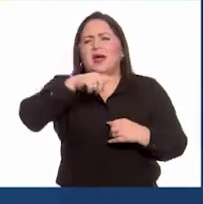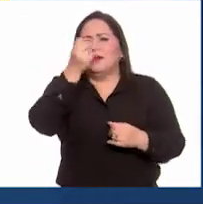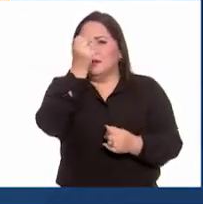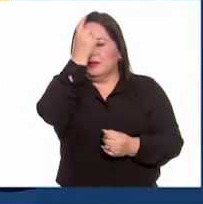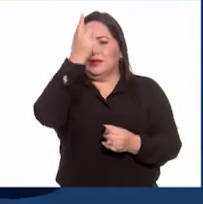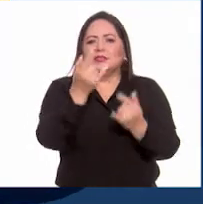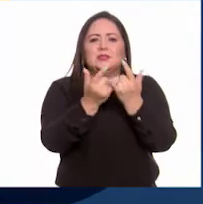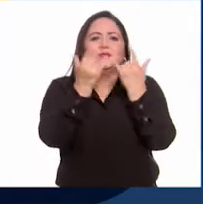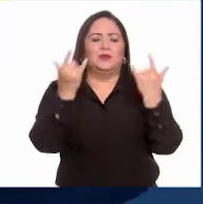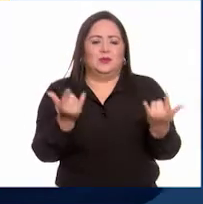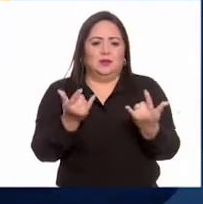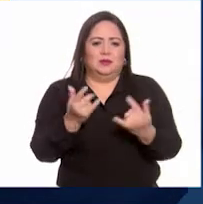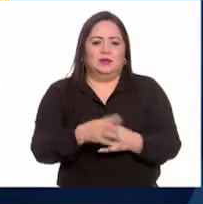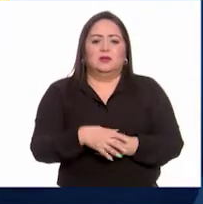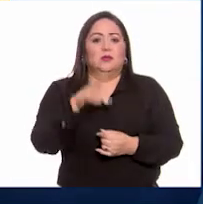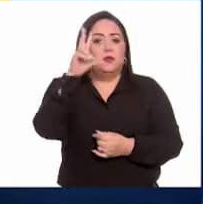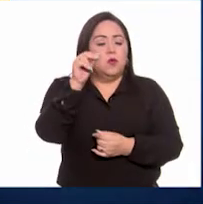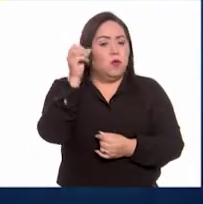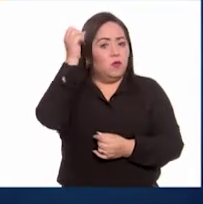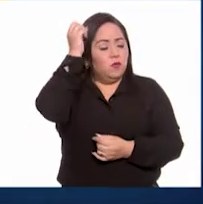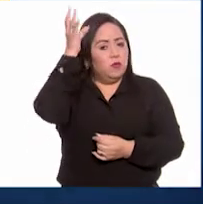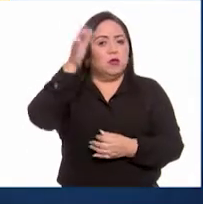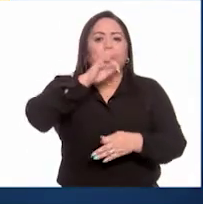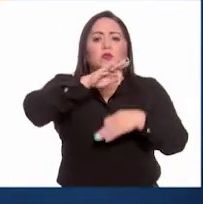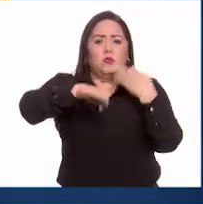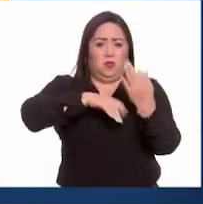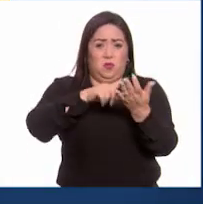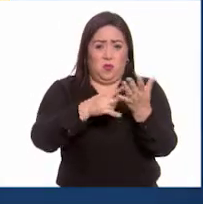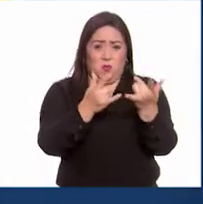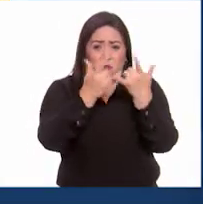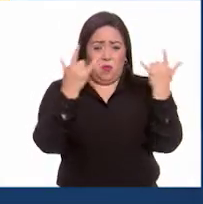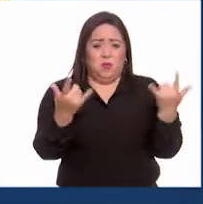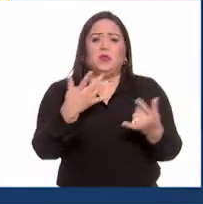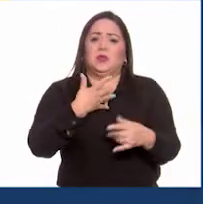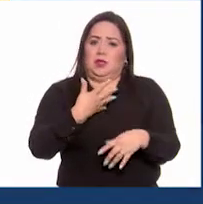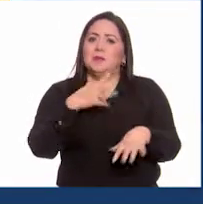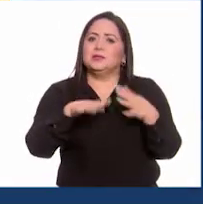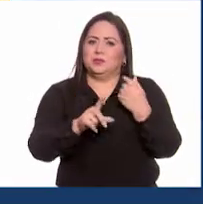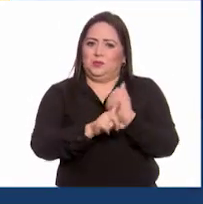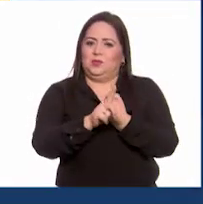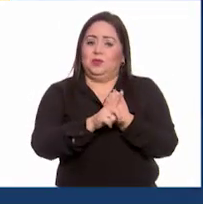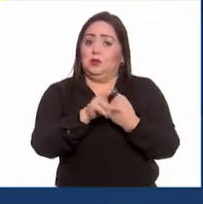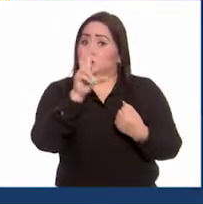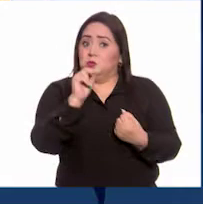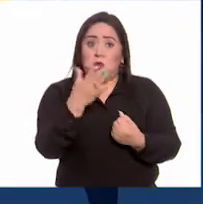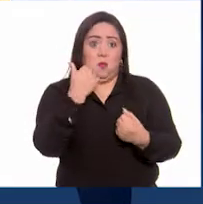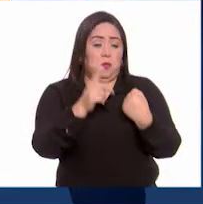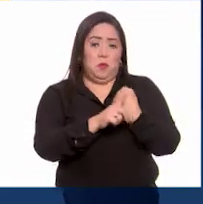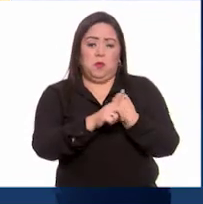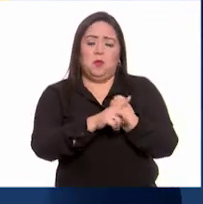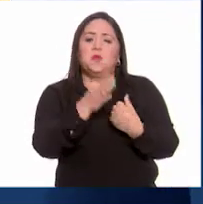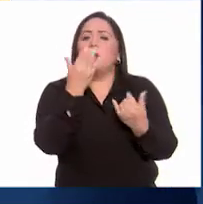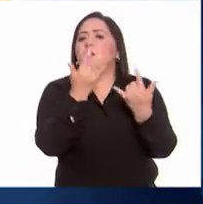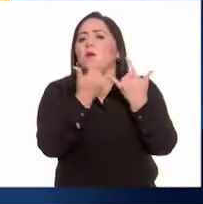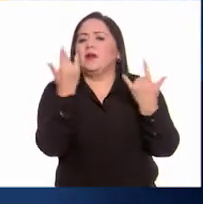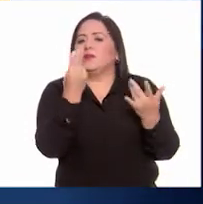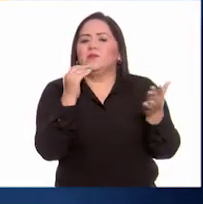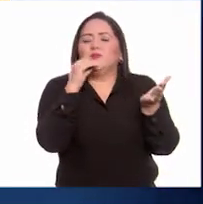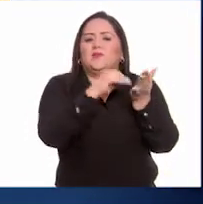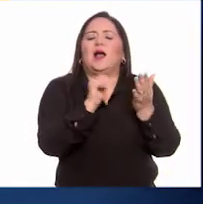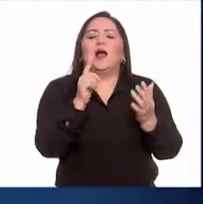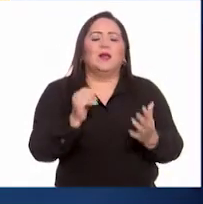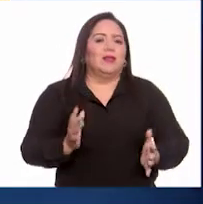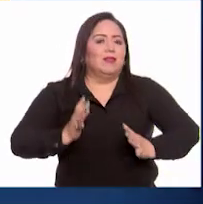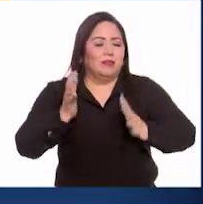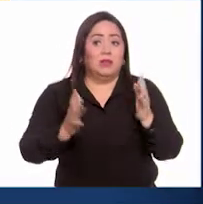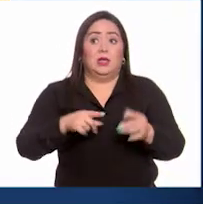una historia. No hay que olvidar que todo cuento tiene un problema. Si no hay problema, no hay cuento. Si alguno